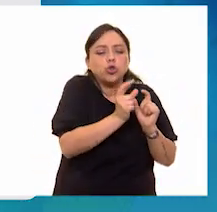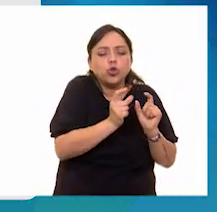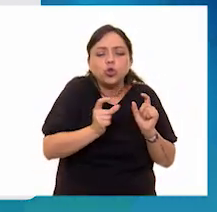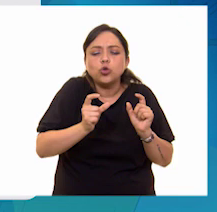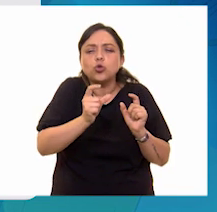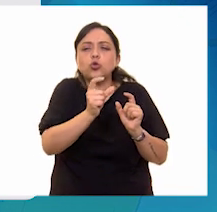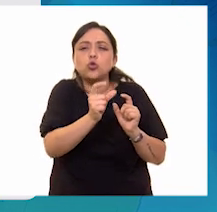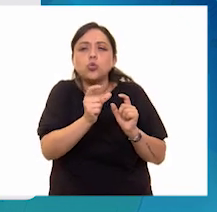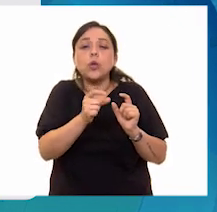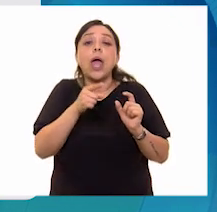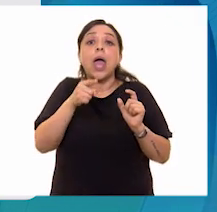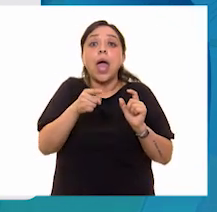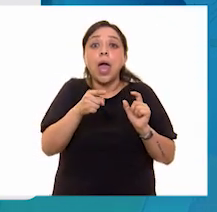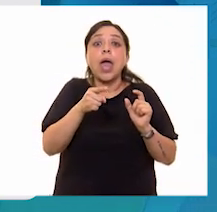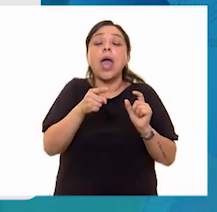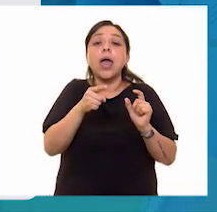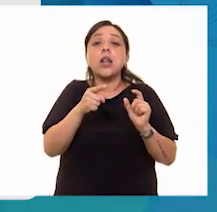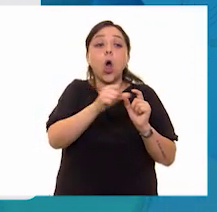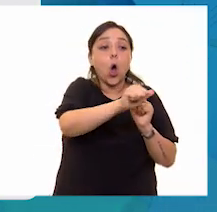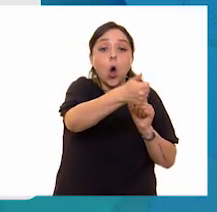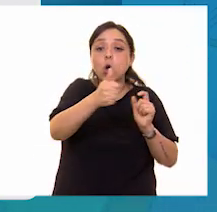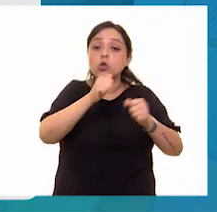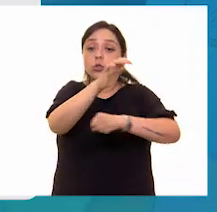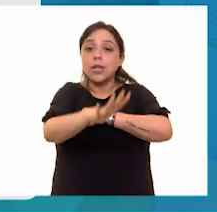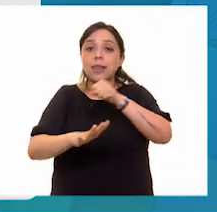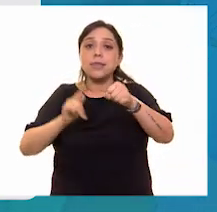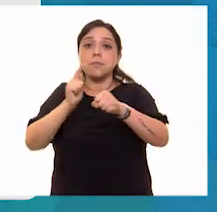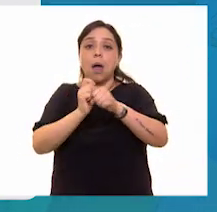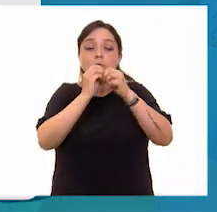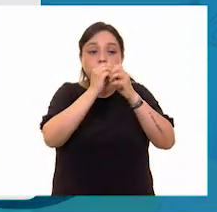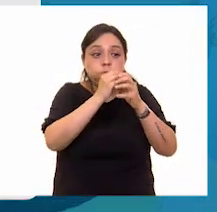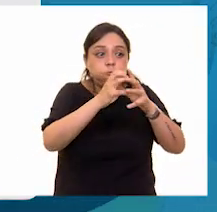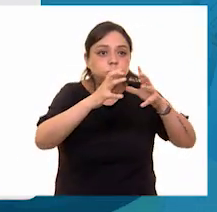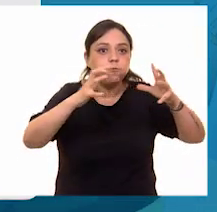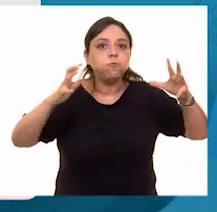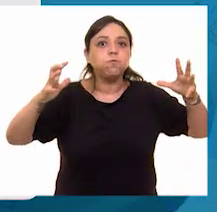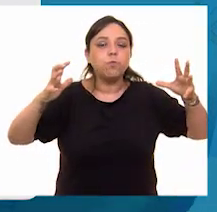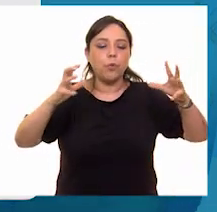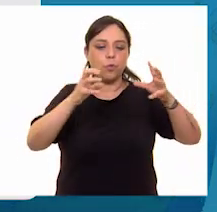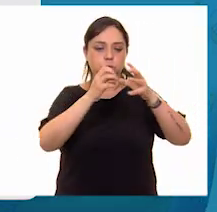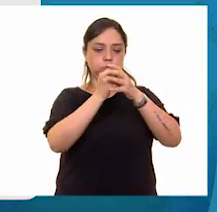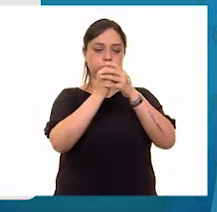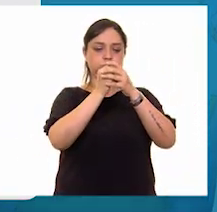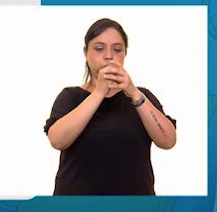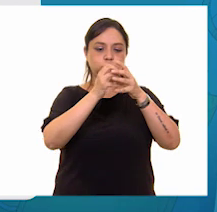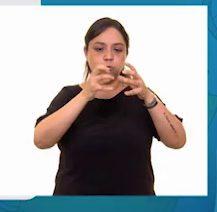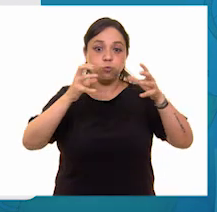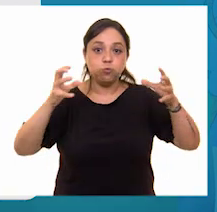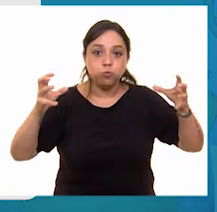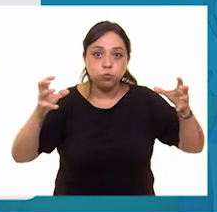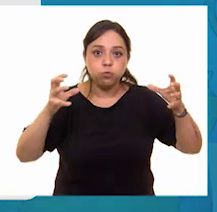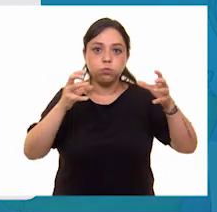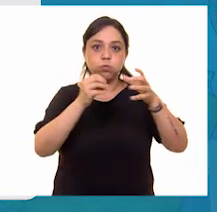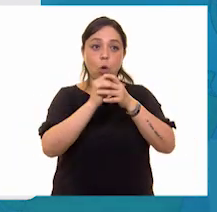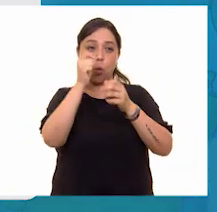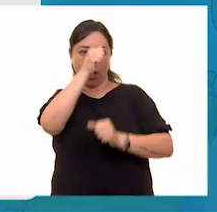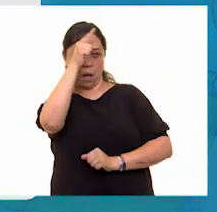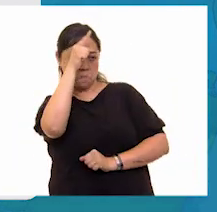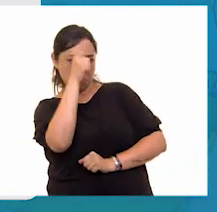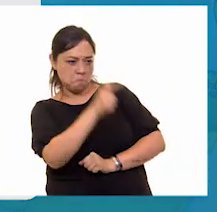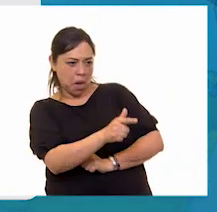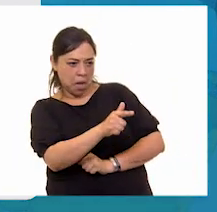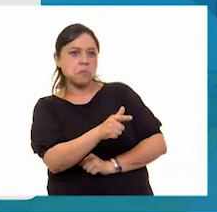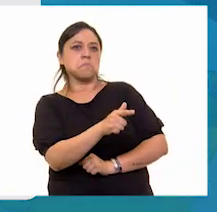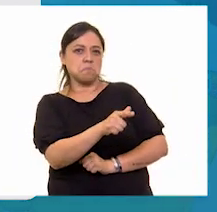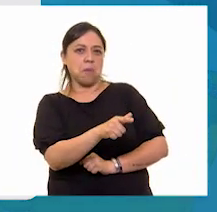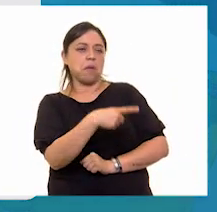y desinflaban a los demás animales hasta que el búho se da cuenta y los acusa a todos. Y